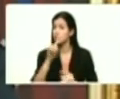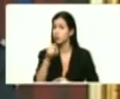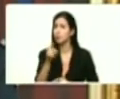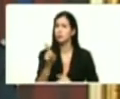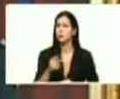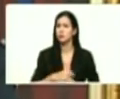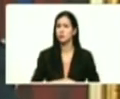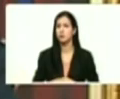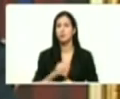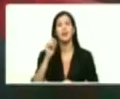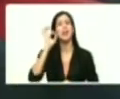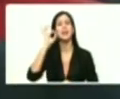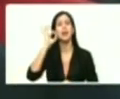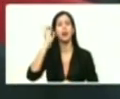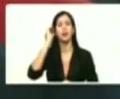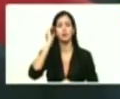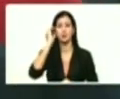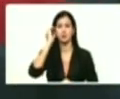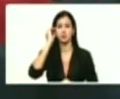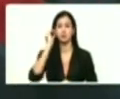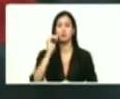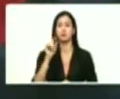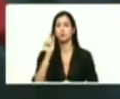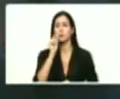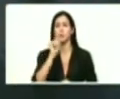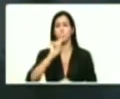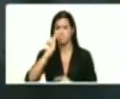Erika Faría León Heredia